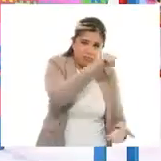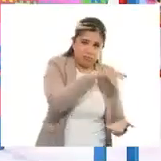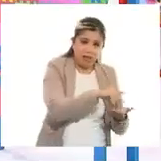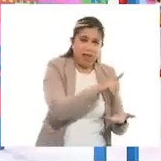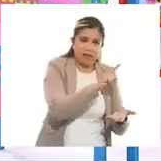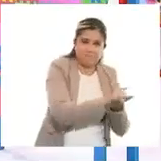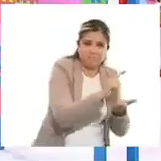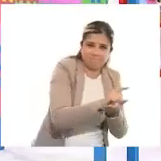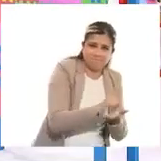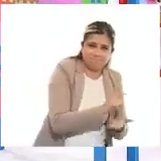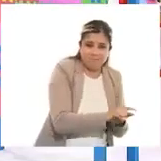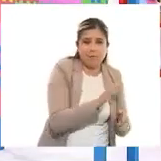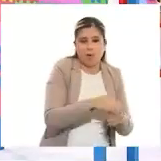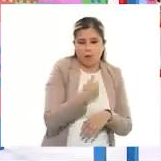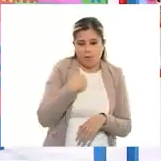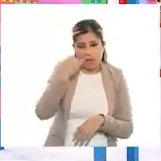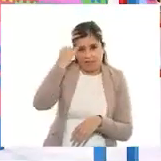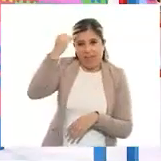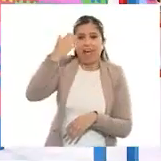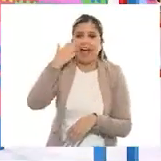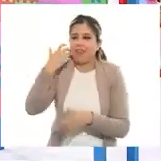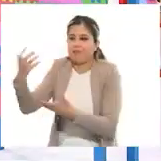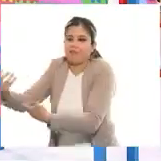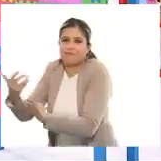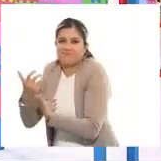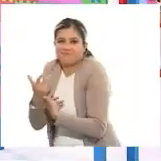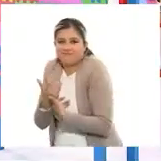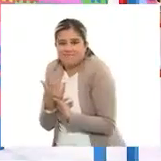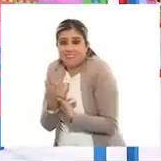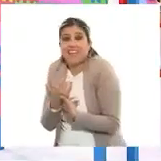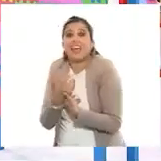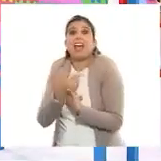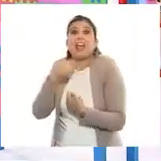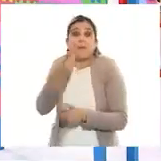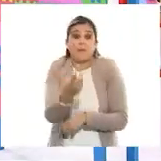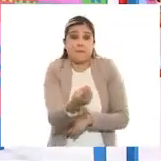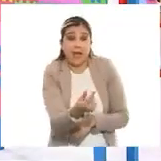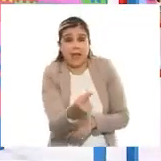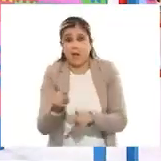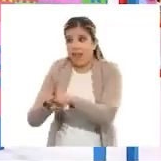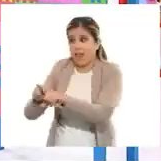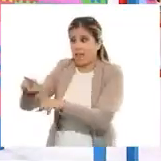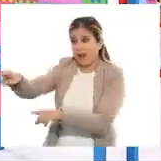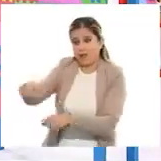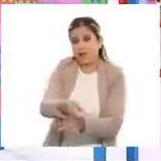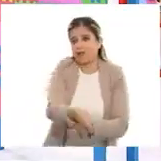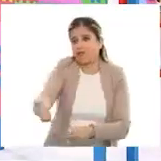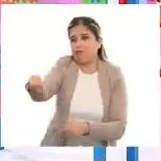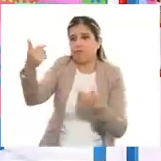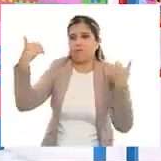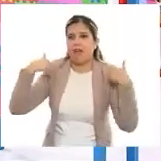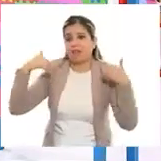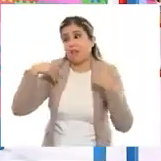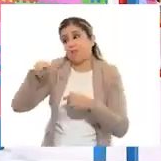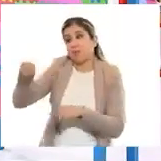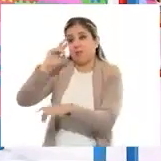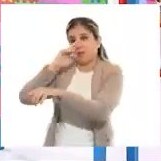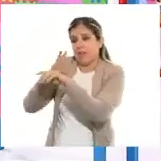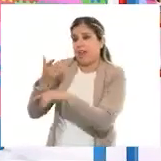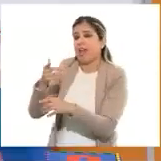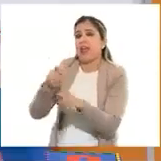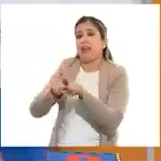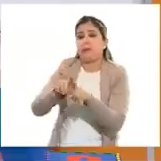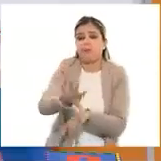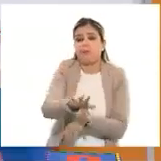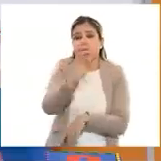que tuviéramos un gatito. Y a mi hermano le toca sacar a pasear al perro porque fue su idea que también tuviéramos un perro. Oye,